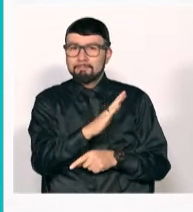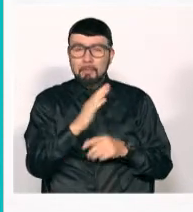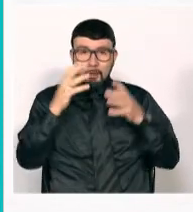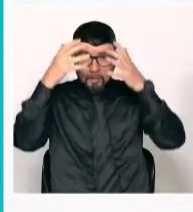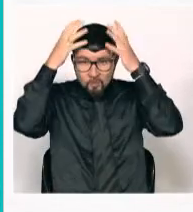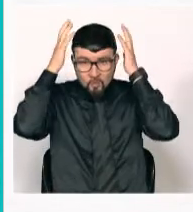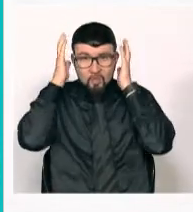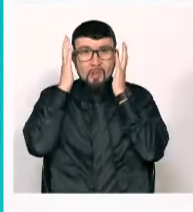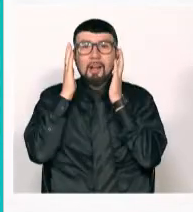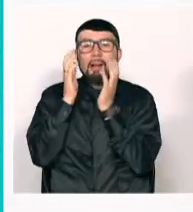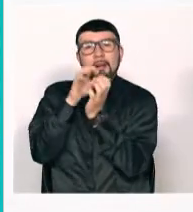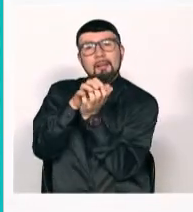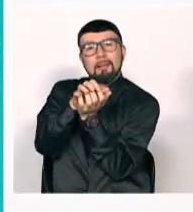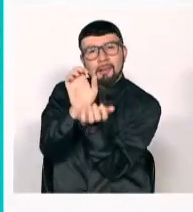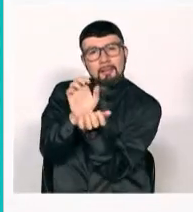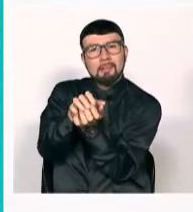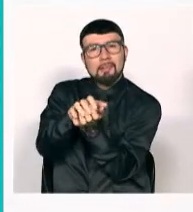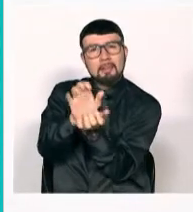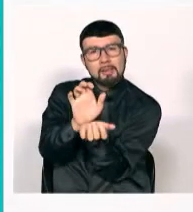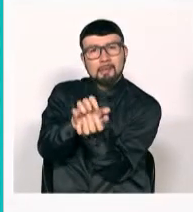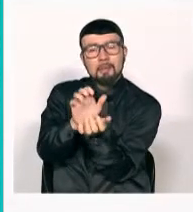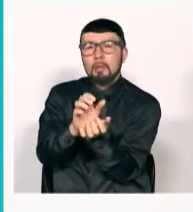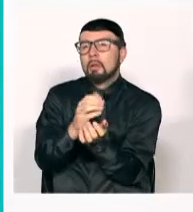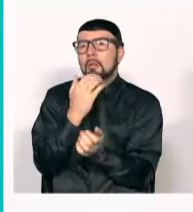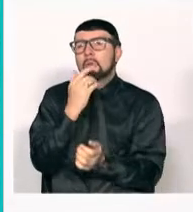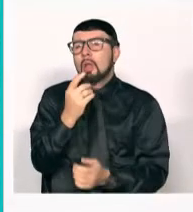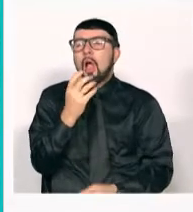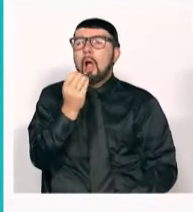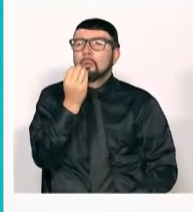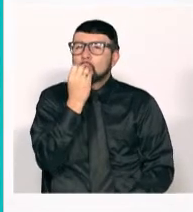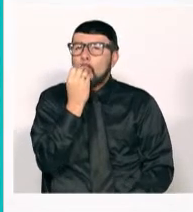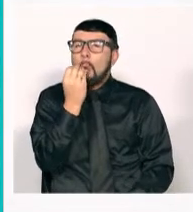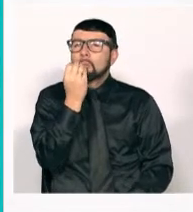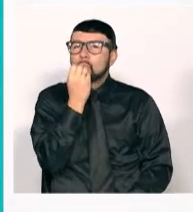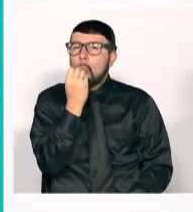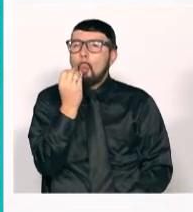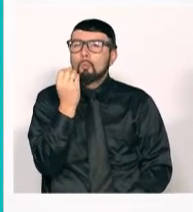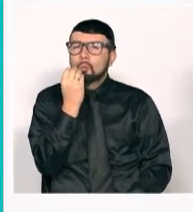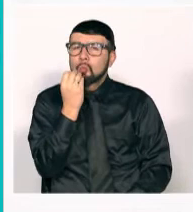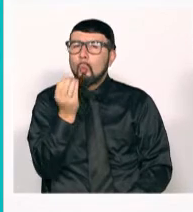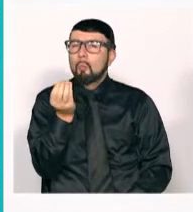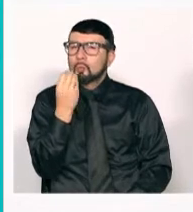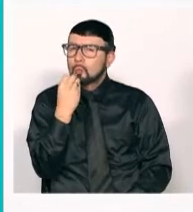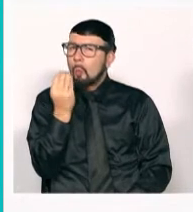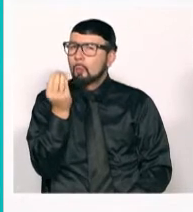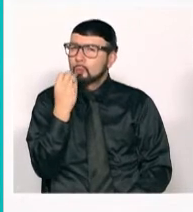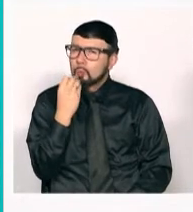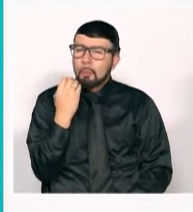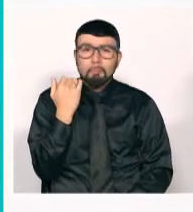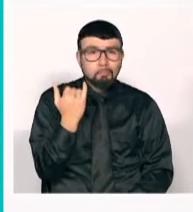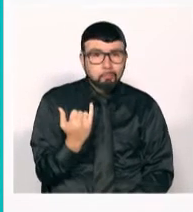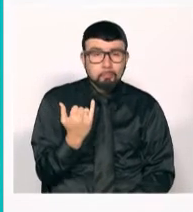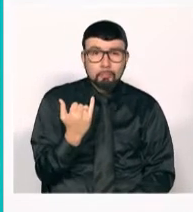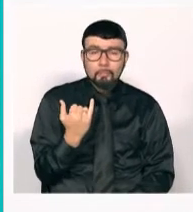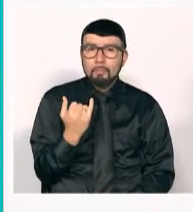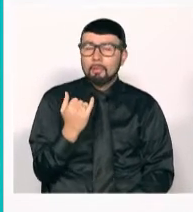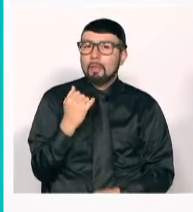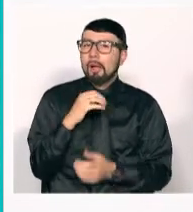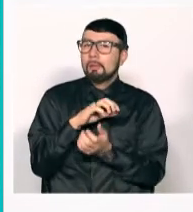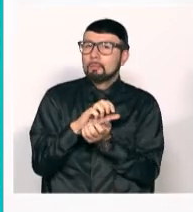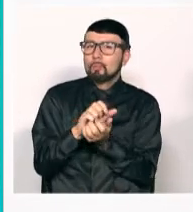los movimientos deglutorios, una masticación, nosotros debemos,